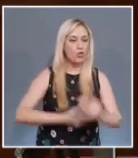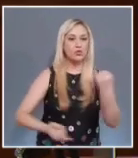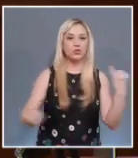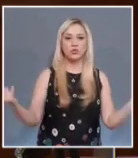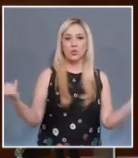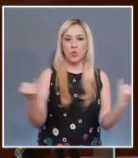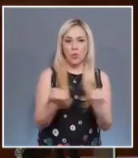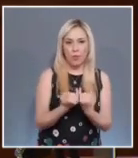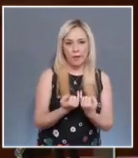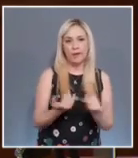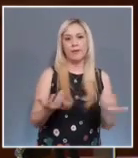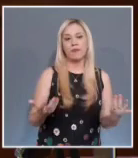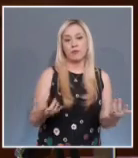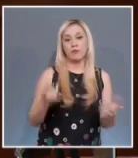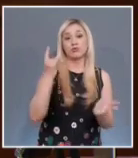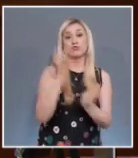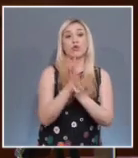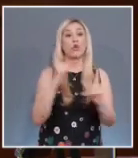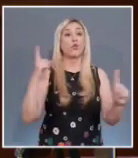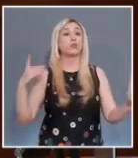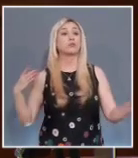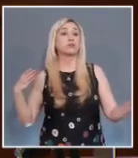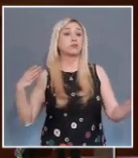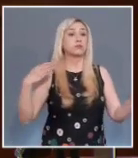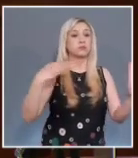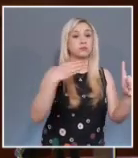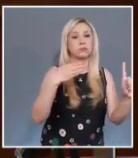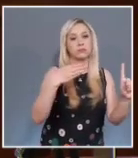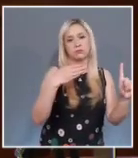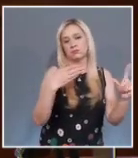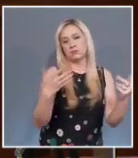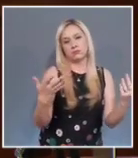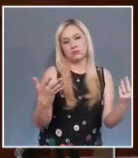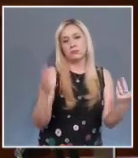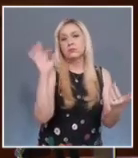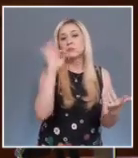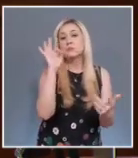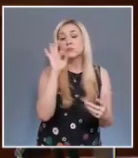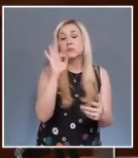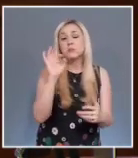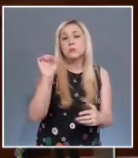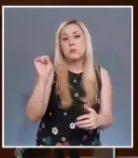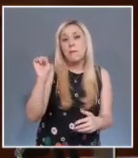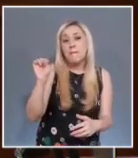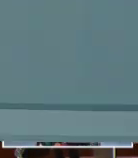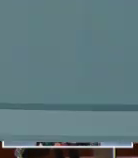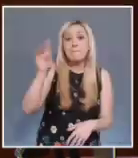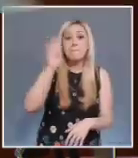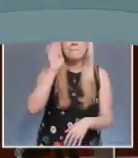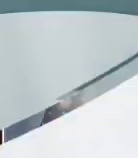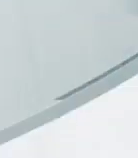asuntos cuando venga una excusa planteada por la ministra o ministro.